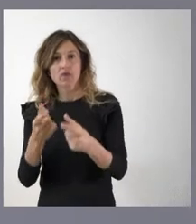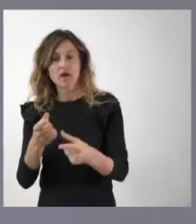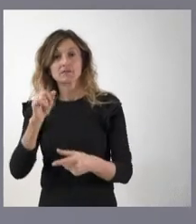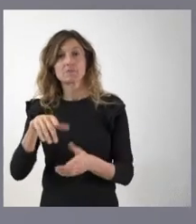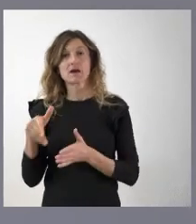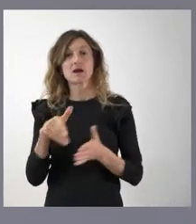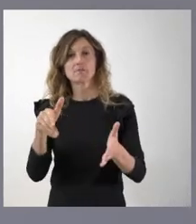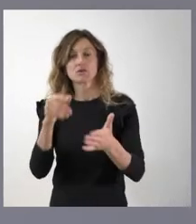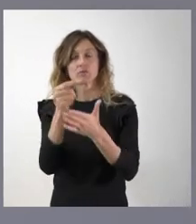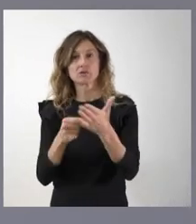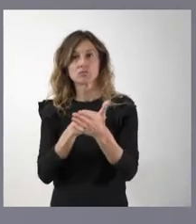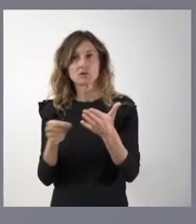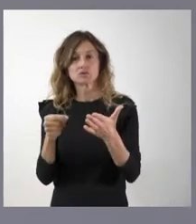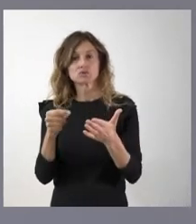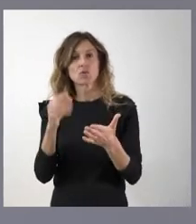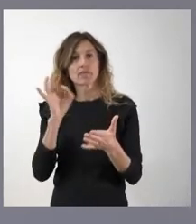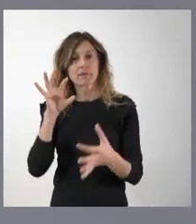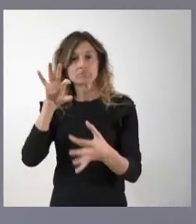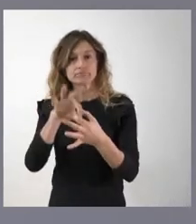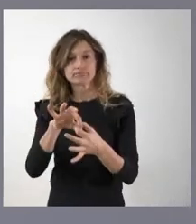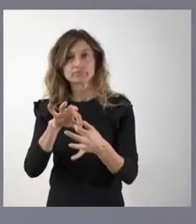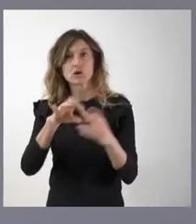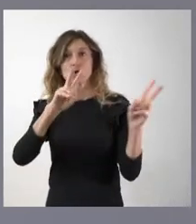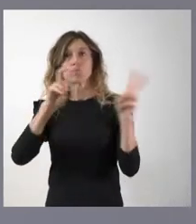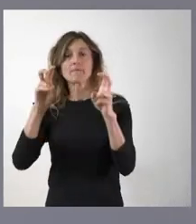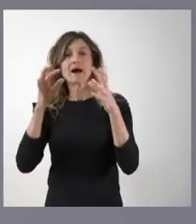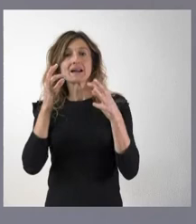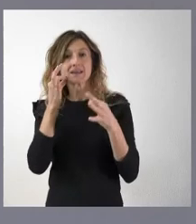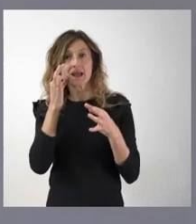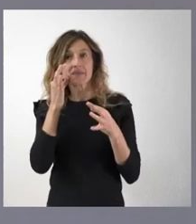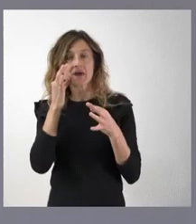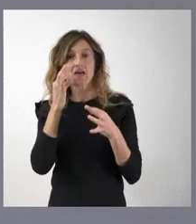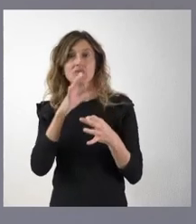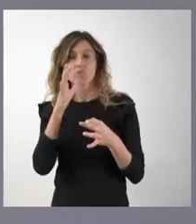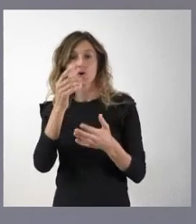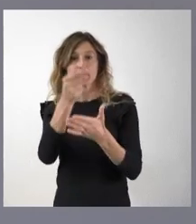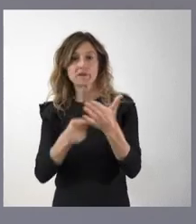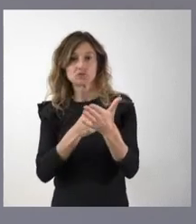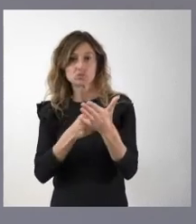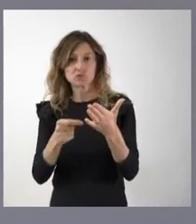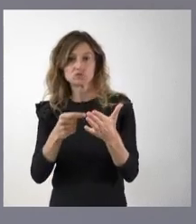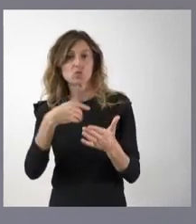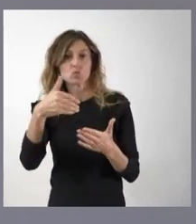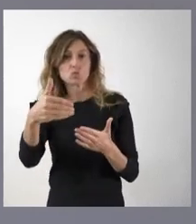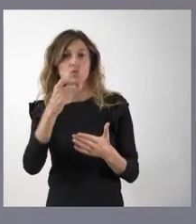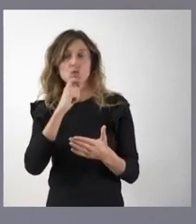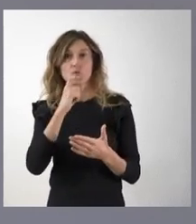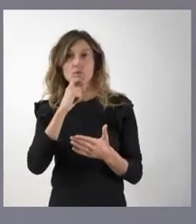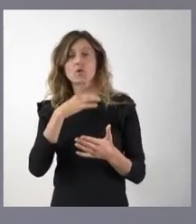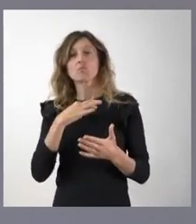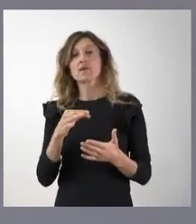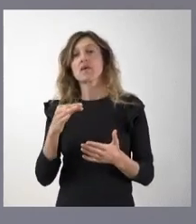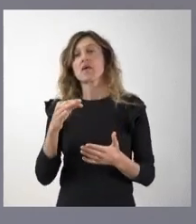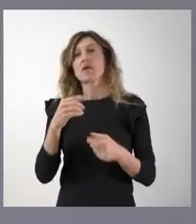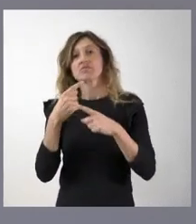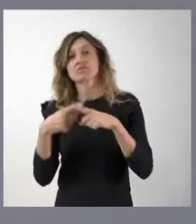el rumbo de ese presupuesto tiene que tener muy en cuenta Cuál es una nueva realidad a la que se enfrentan estos presupuestos que a lo mejor no son exactamente las mismas